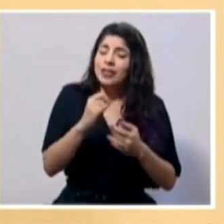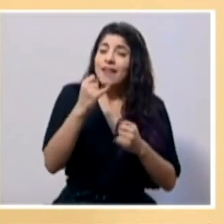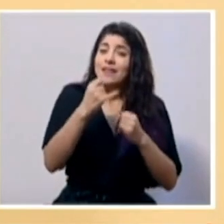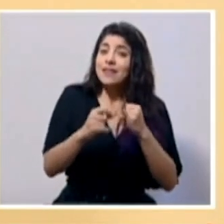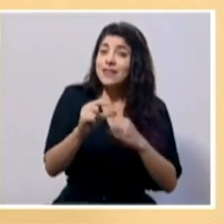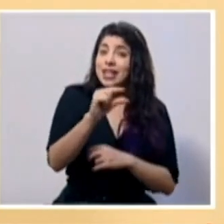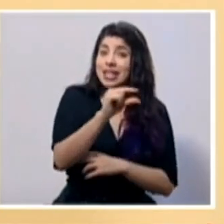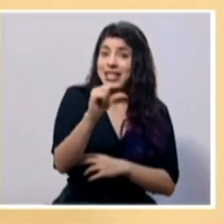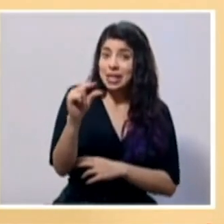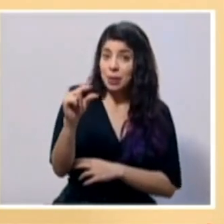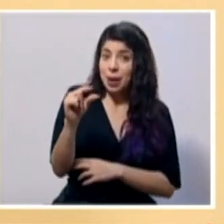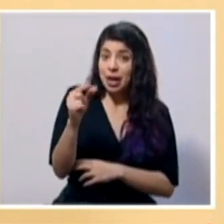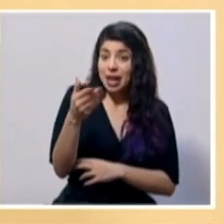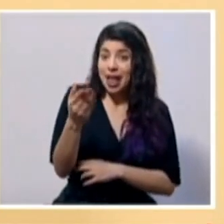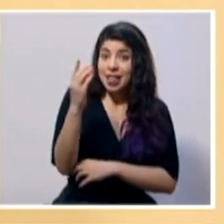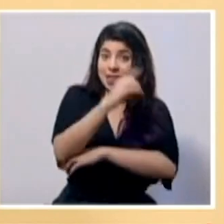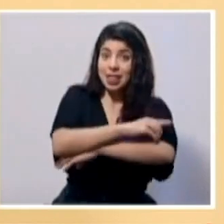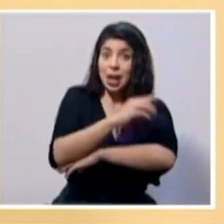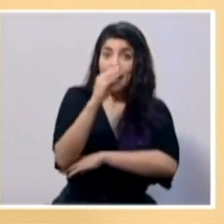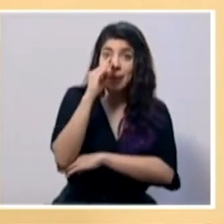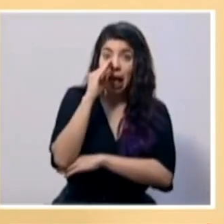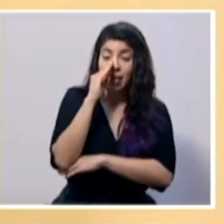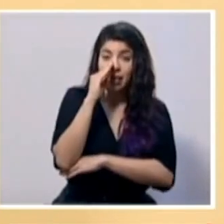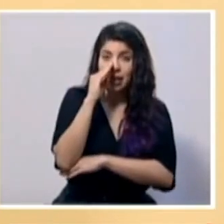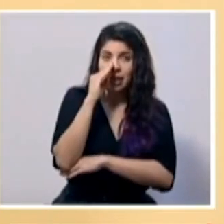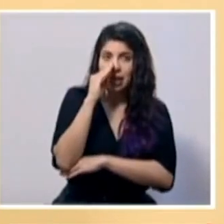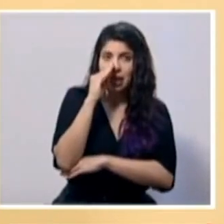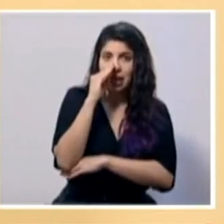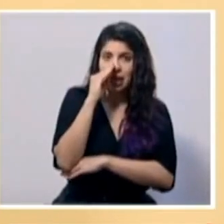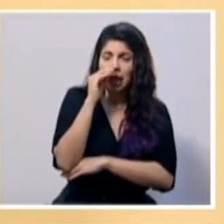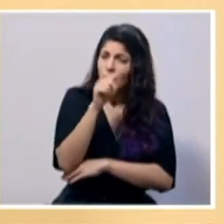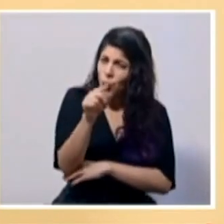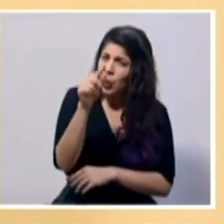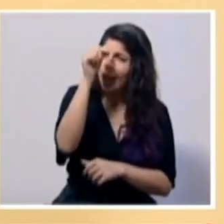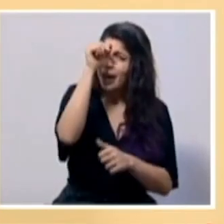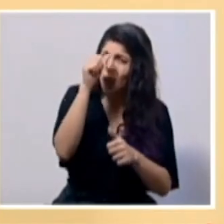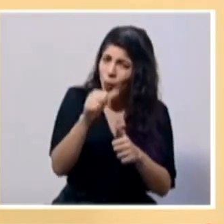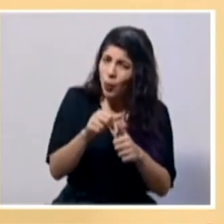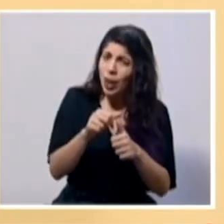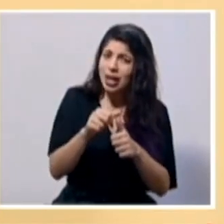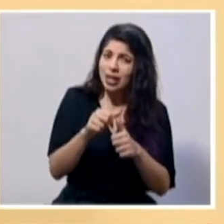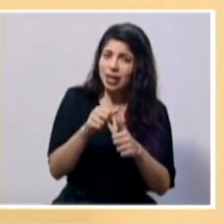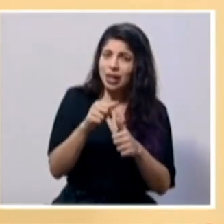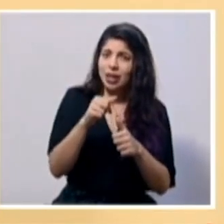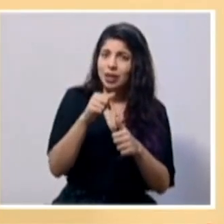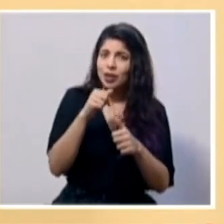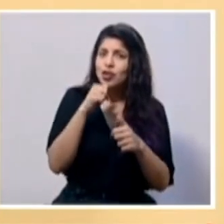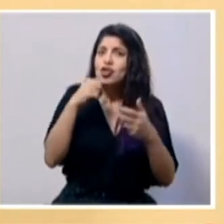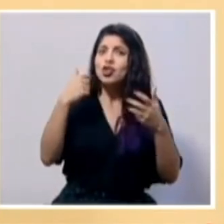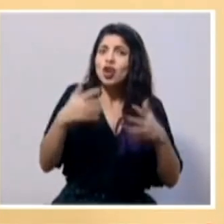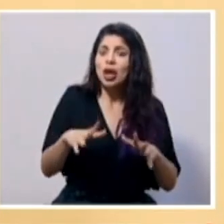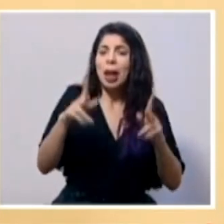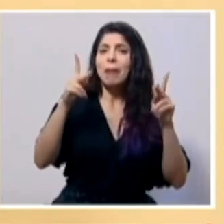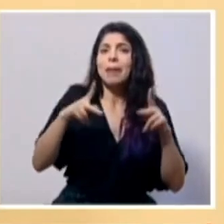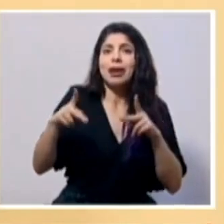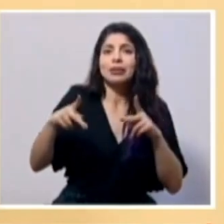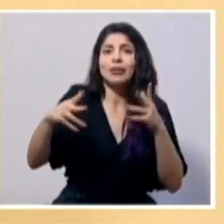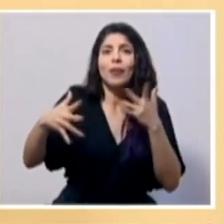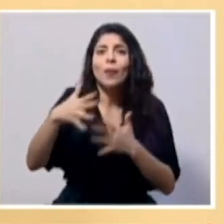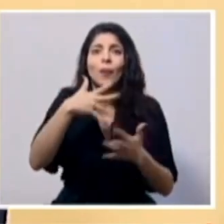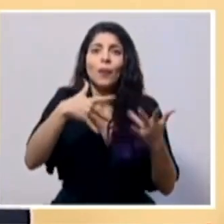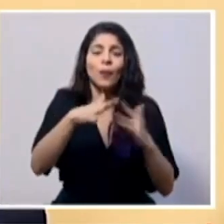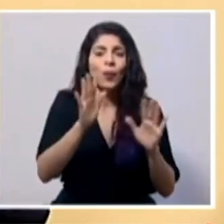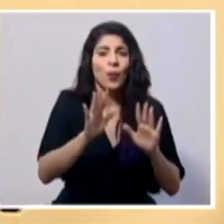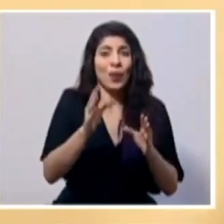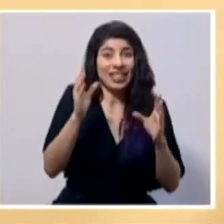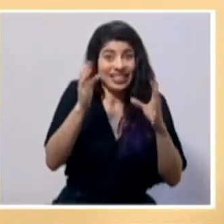que tenemos el Día de la Madre, recordemos que lo que estamos buscando es que no haya tanta exposición y en celebraciones